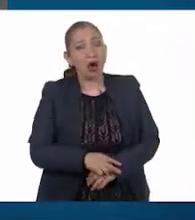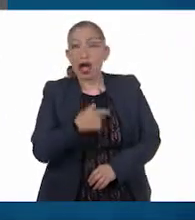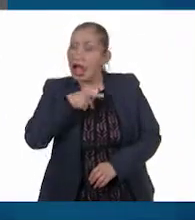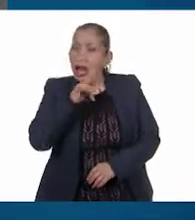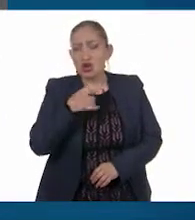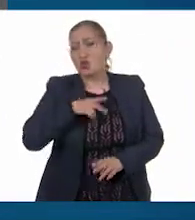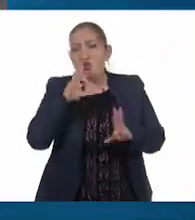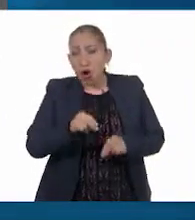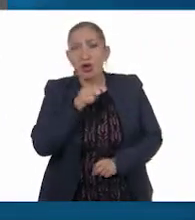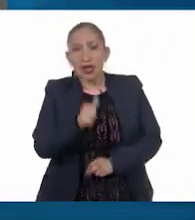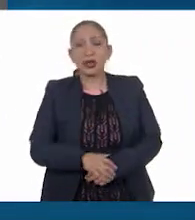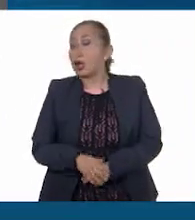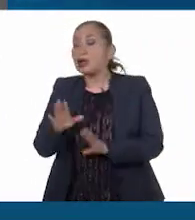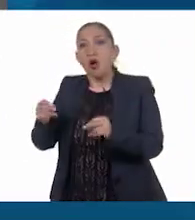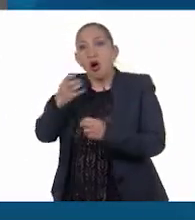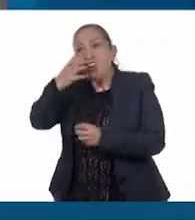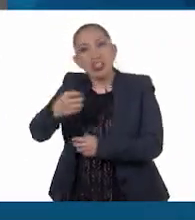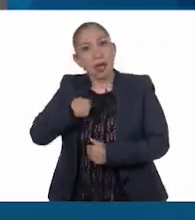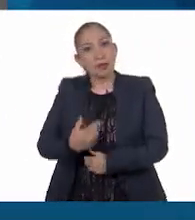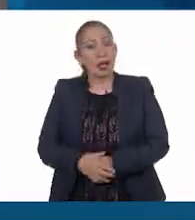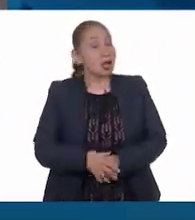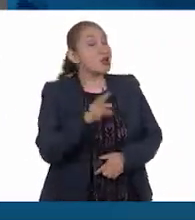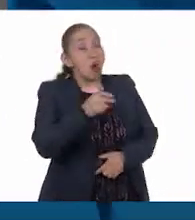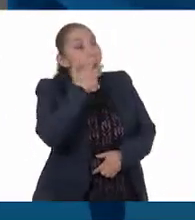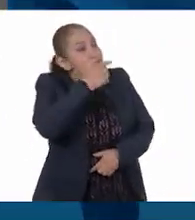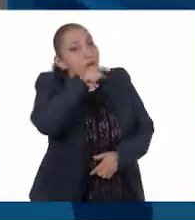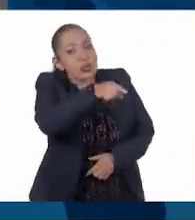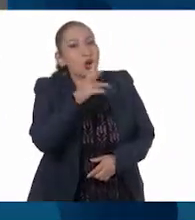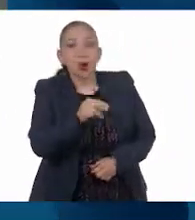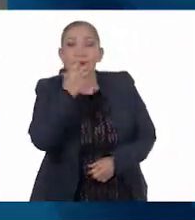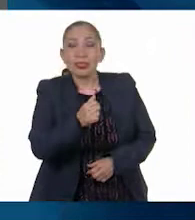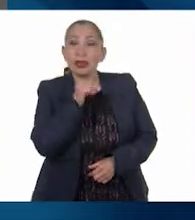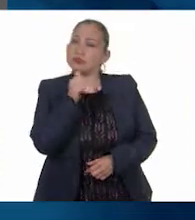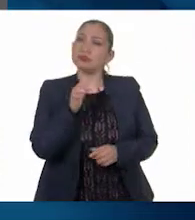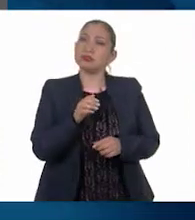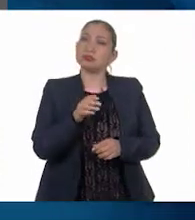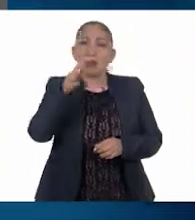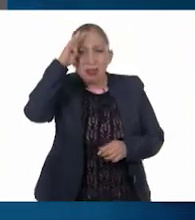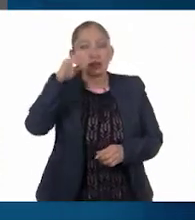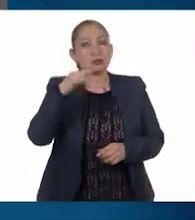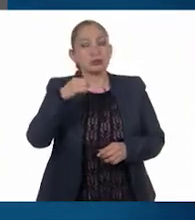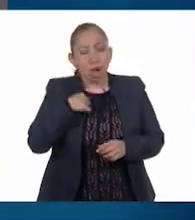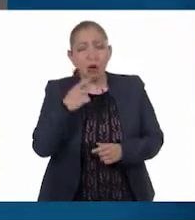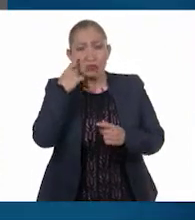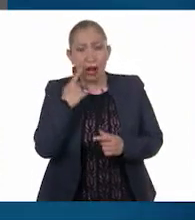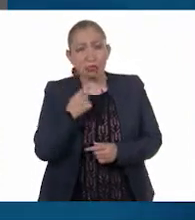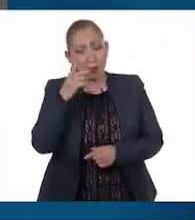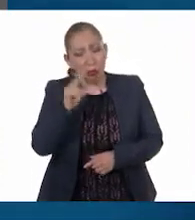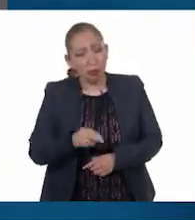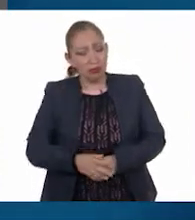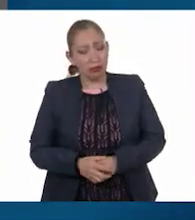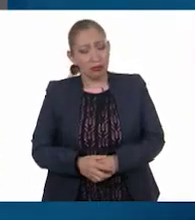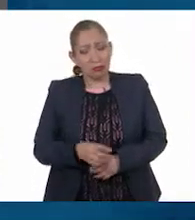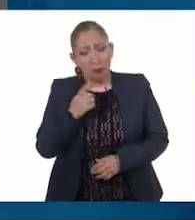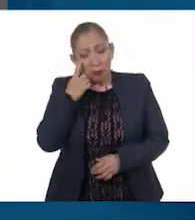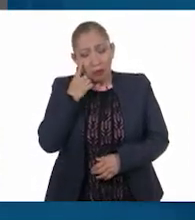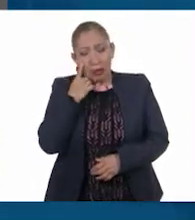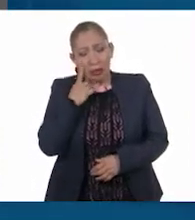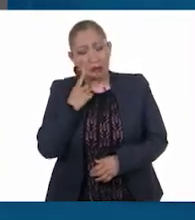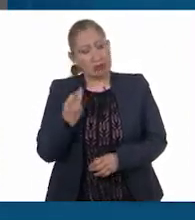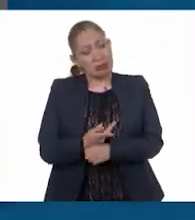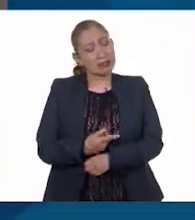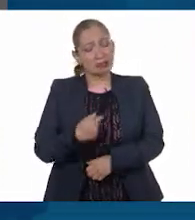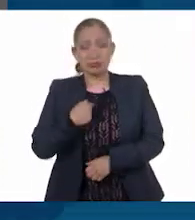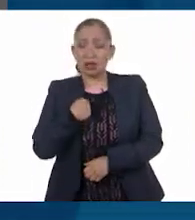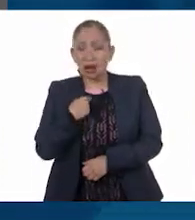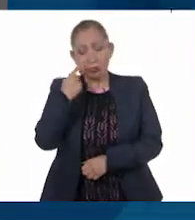Carola. Eso no sirve de nada. No me grites. No te estoy gritando. Y menos pienses que estoy llorando. Lo que pasa es